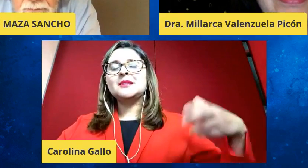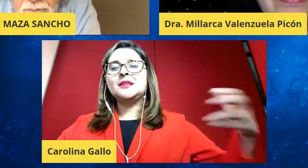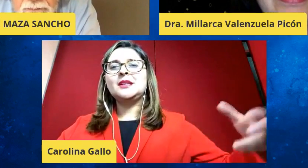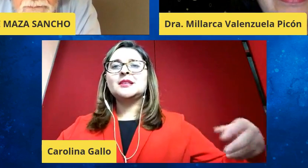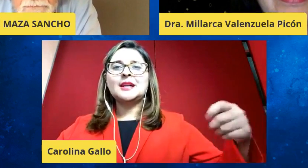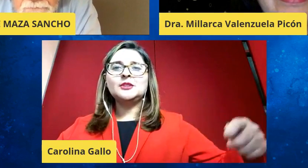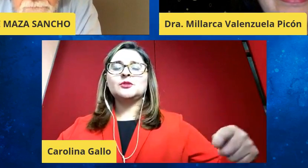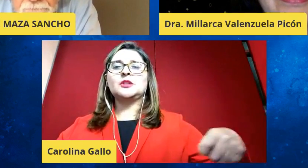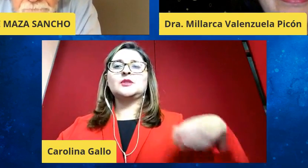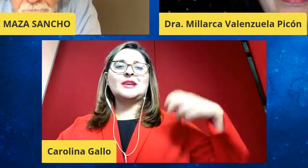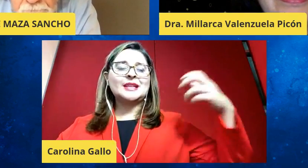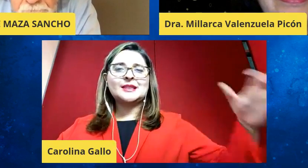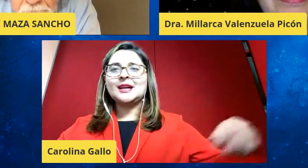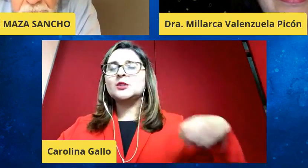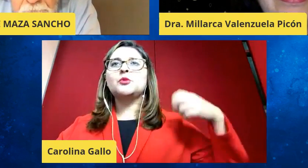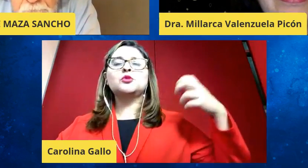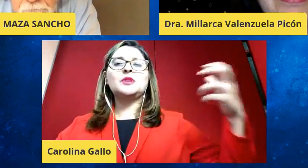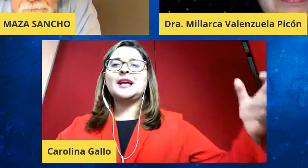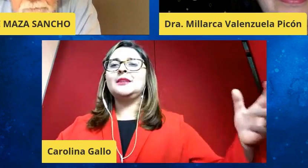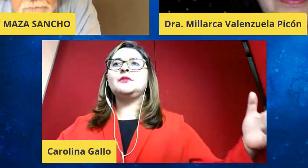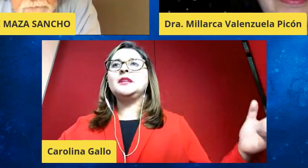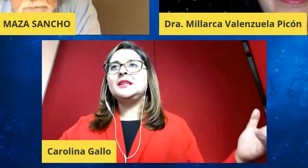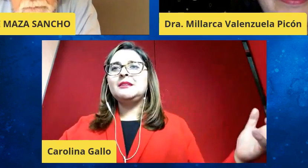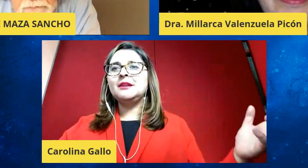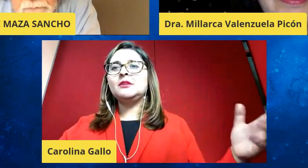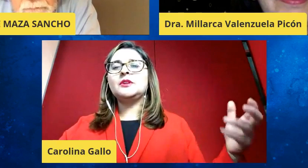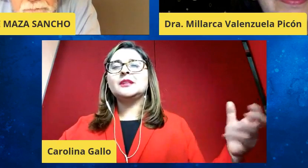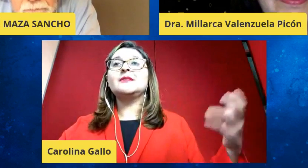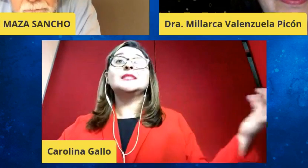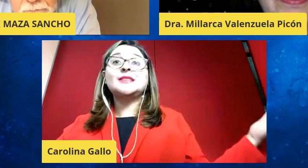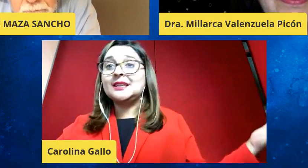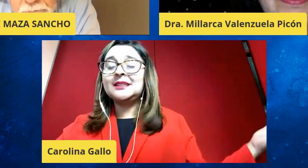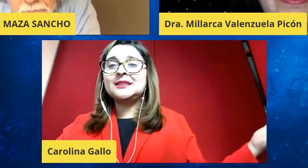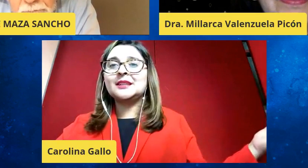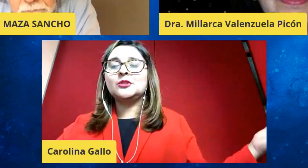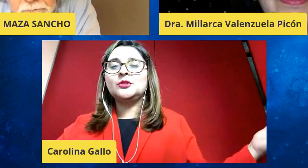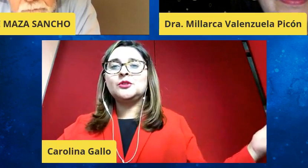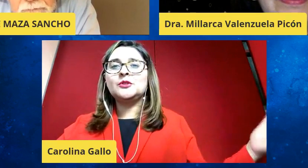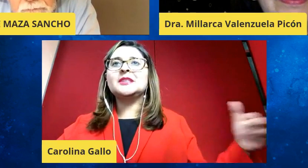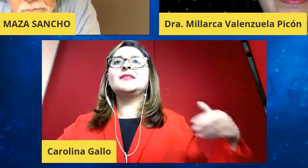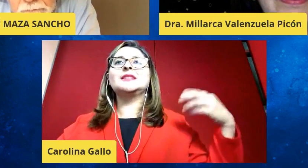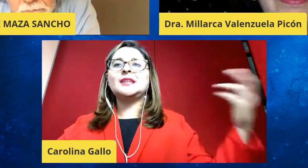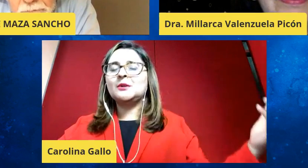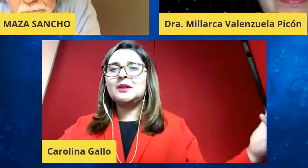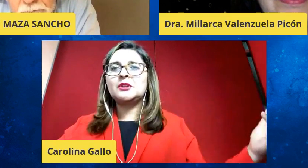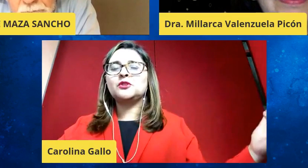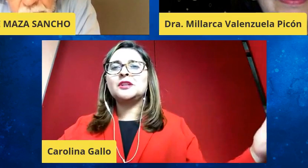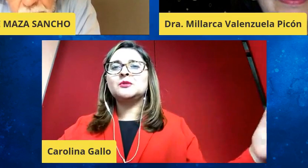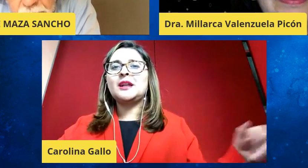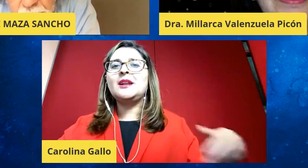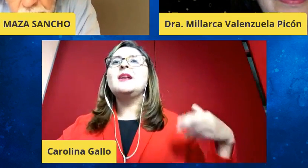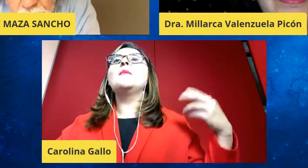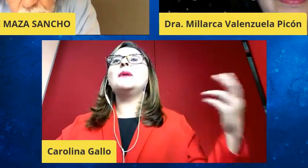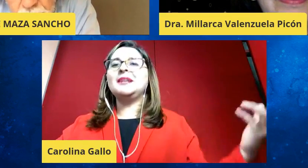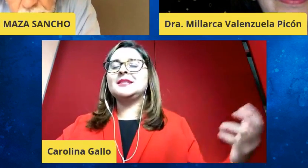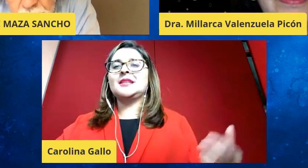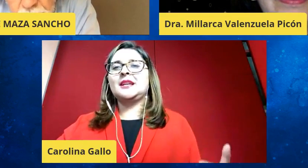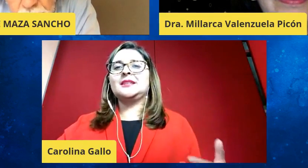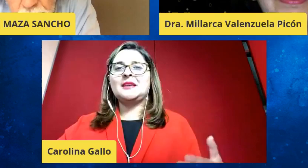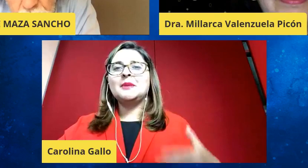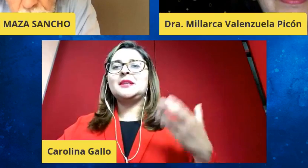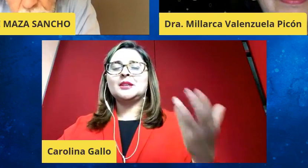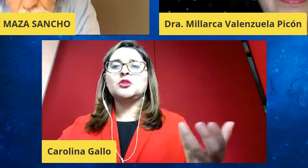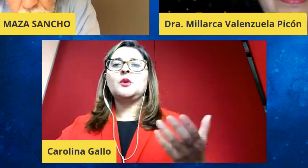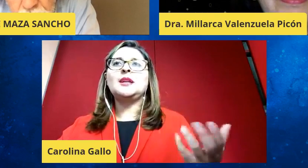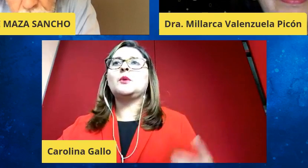somos capaces de ir sacando, ¿cierto? Esa ventaja, esa oportunidad en definitiva, con esta ventaja del territorio, con esta ventaja del laboratorio natural, para avanzar